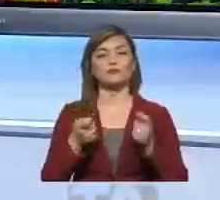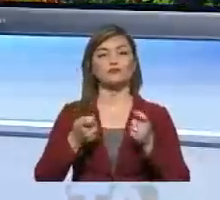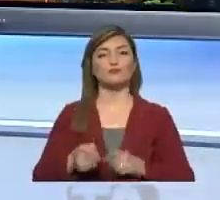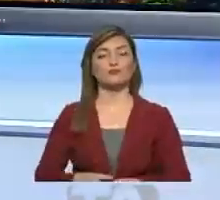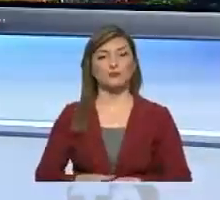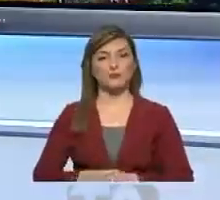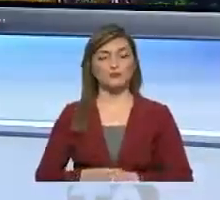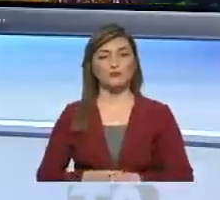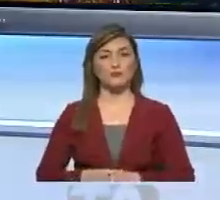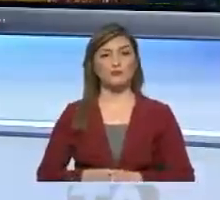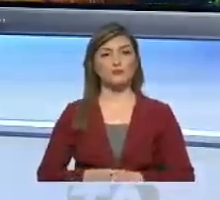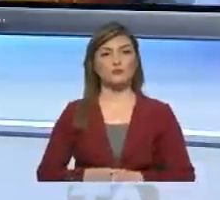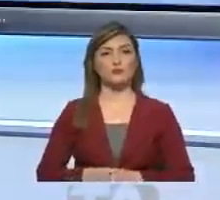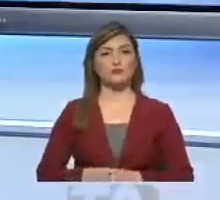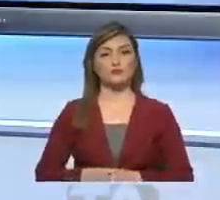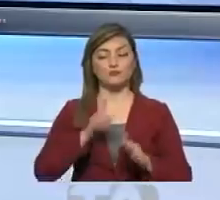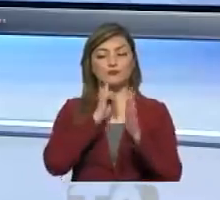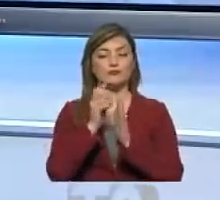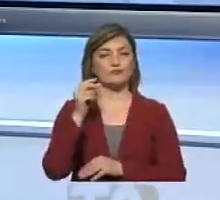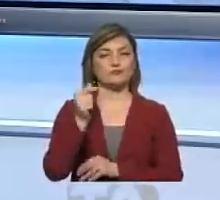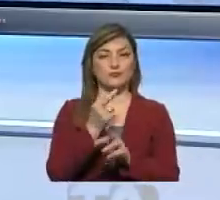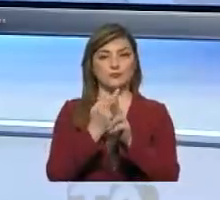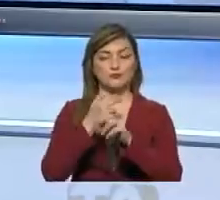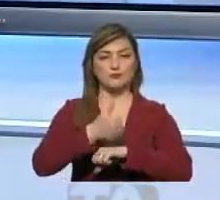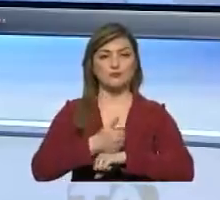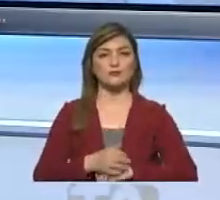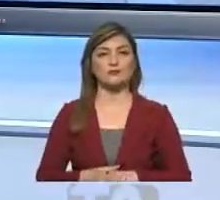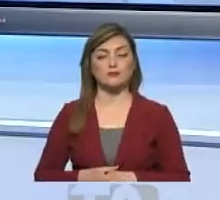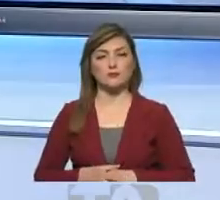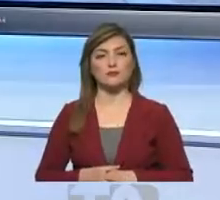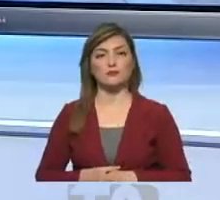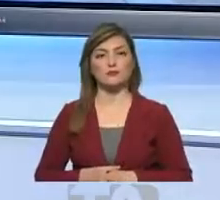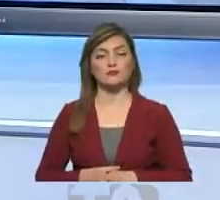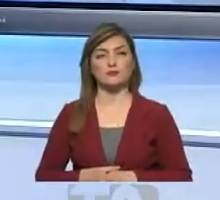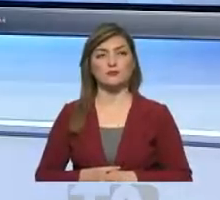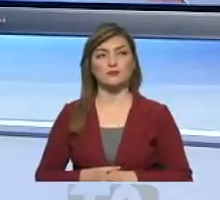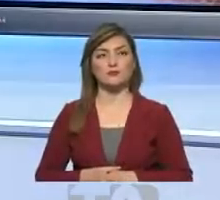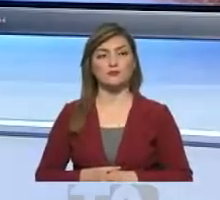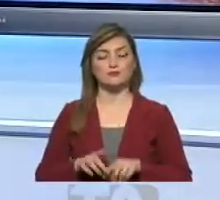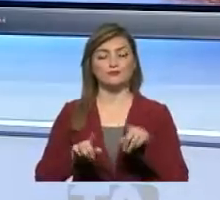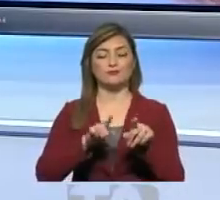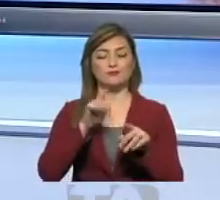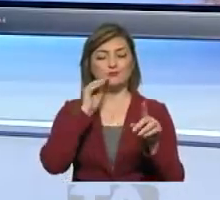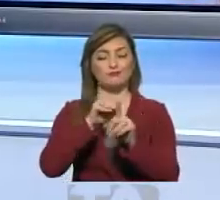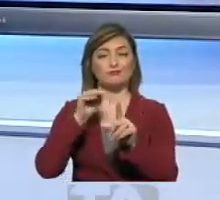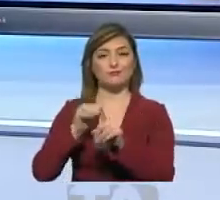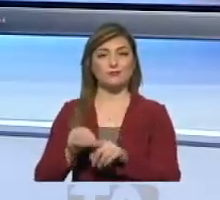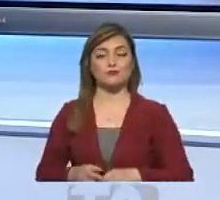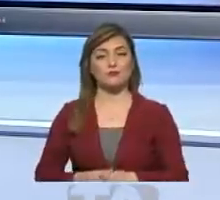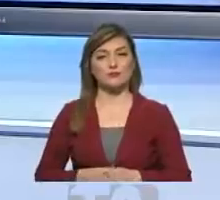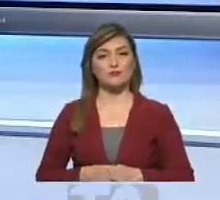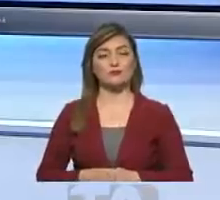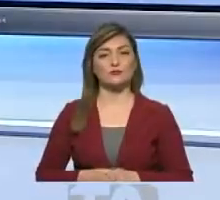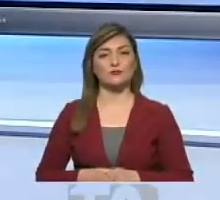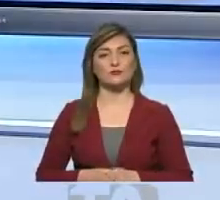sector. Además, sus denuncias tienen la respuesta inmediata de las autoridades. A continuación, les presentamos algunos de los mensajes que llegaron a